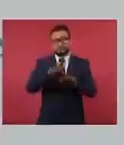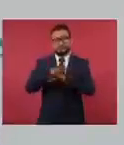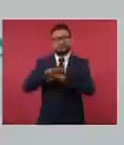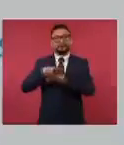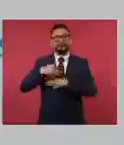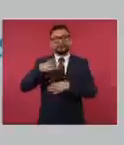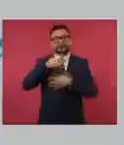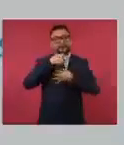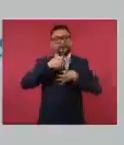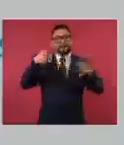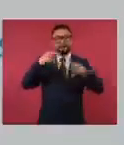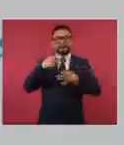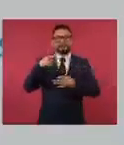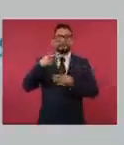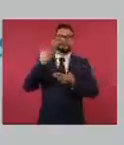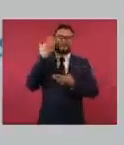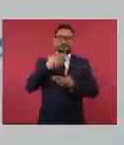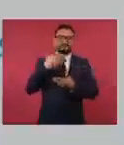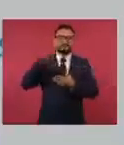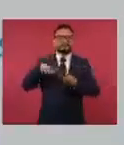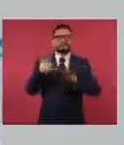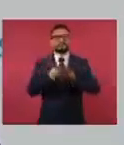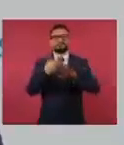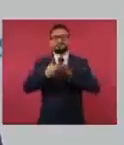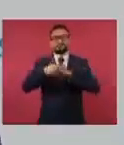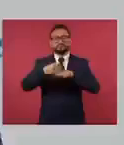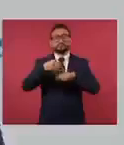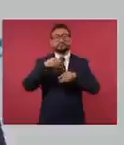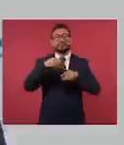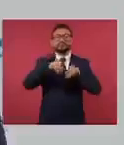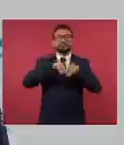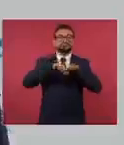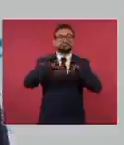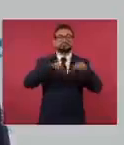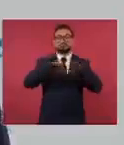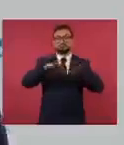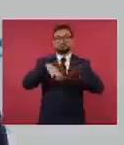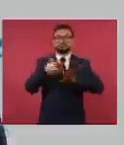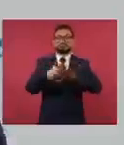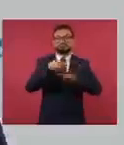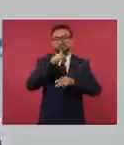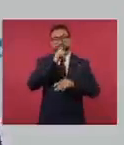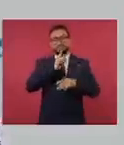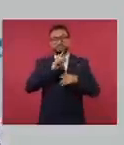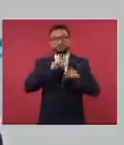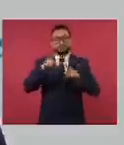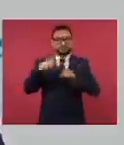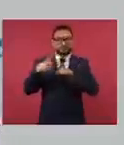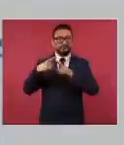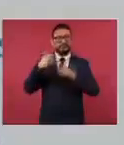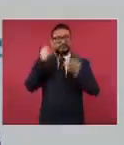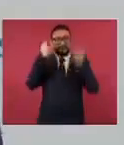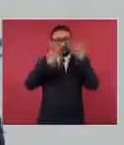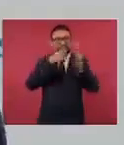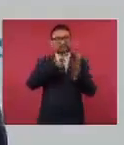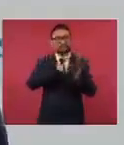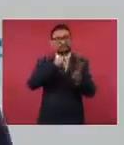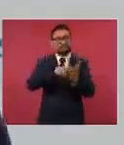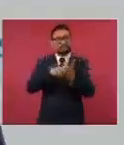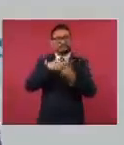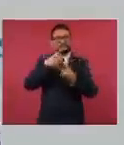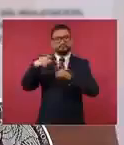hemos visto una de las campañas más grandes para desacreditarla. Se ha dado una andanada de críticas